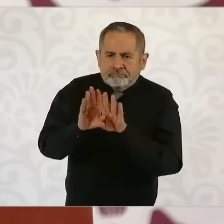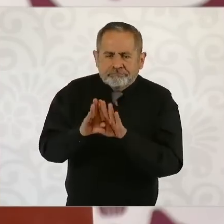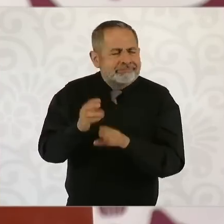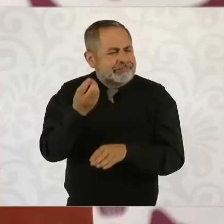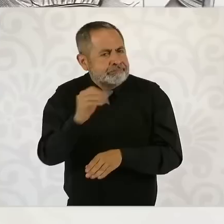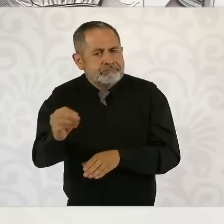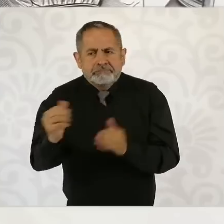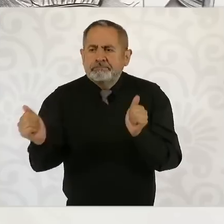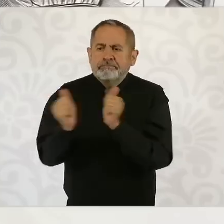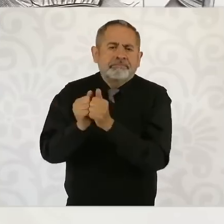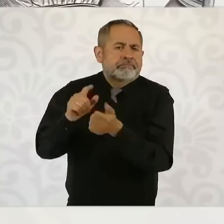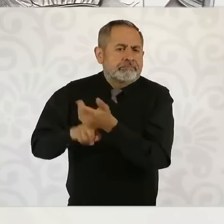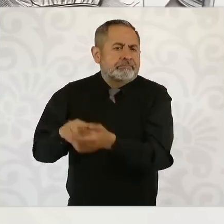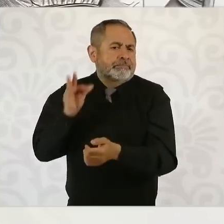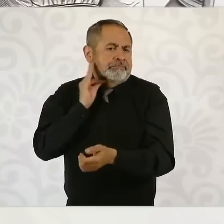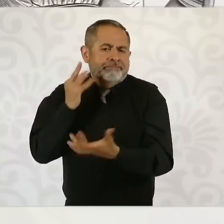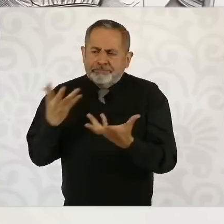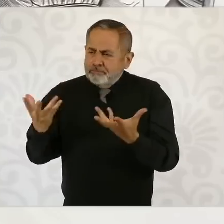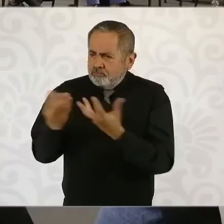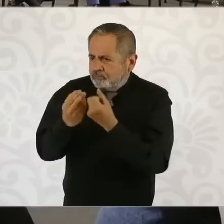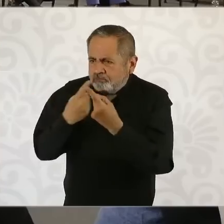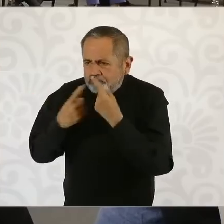General de la República.